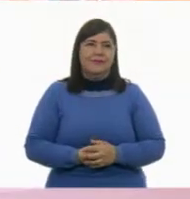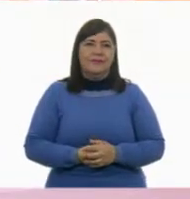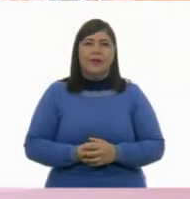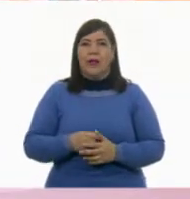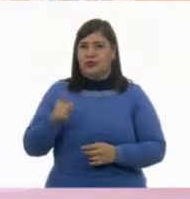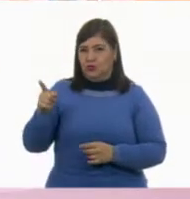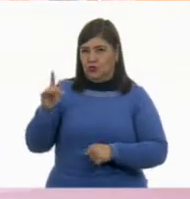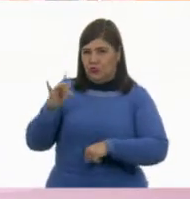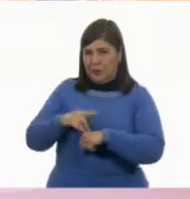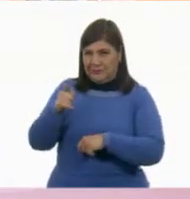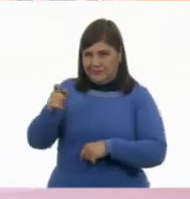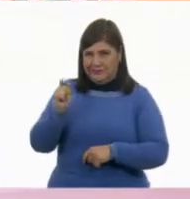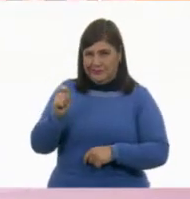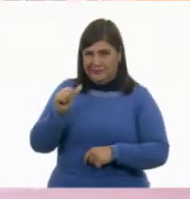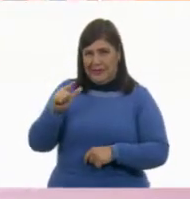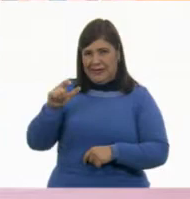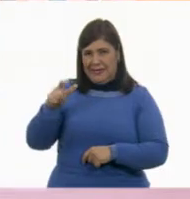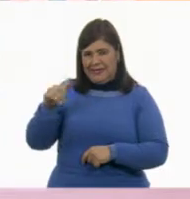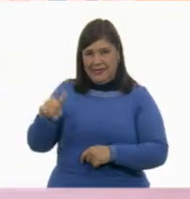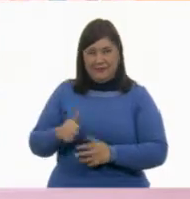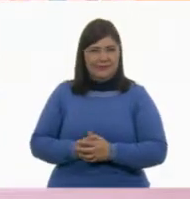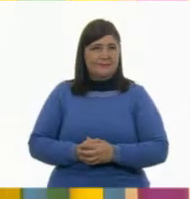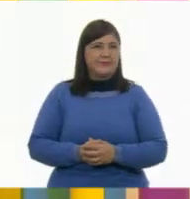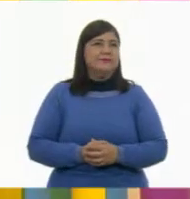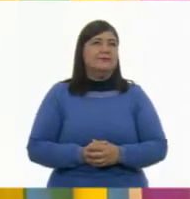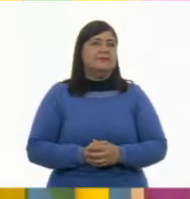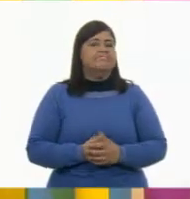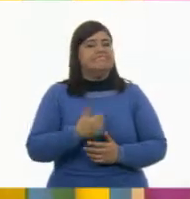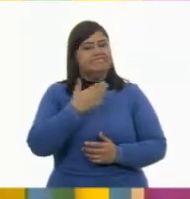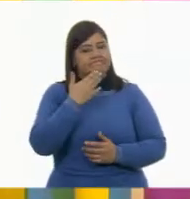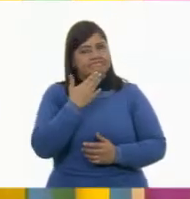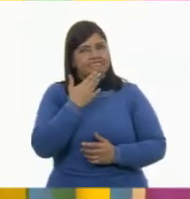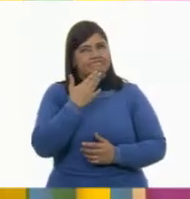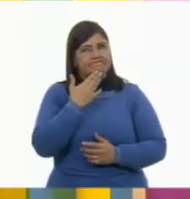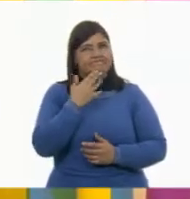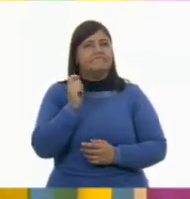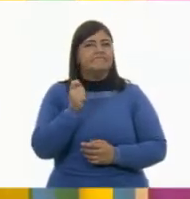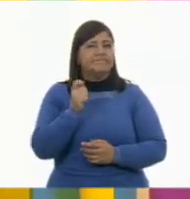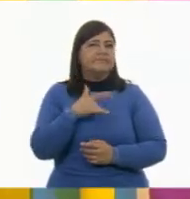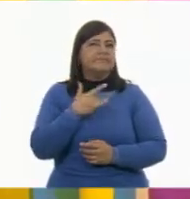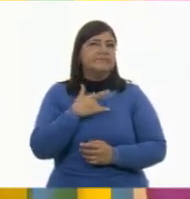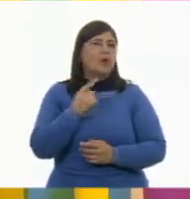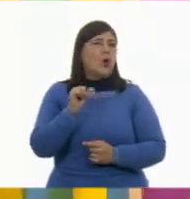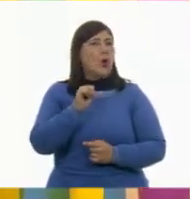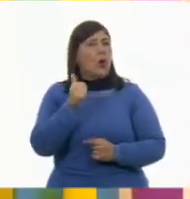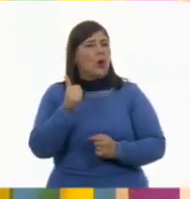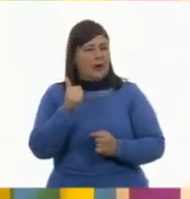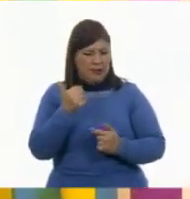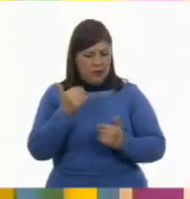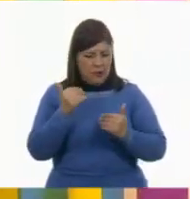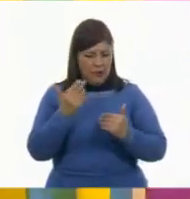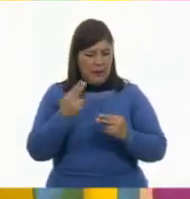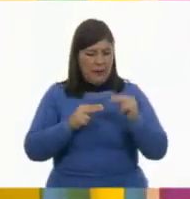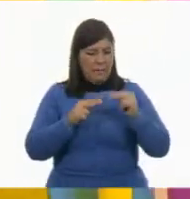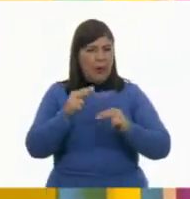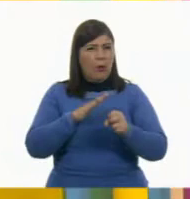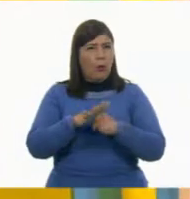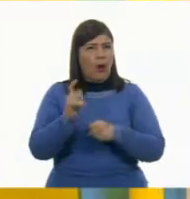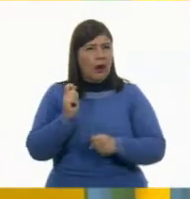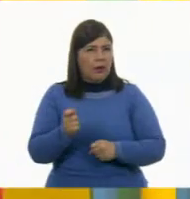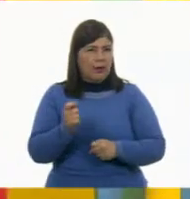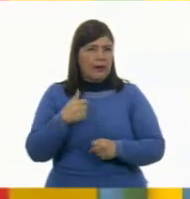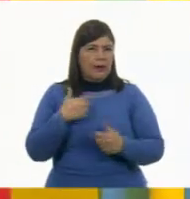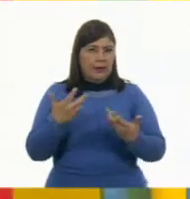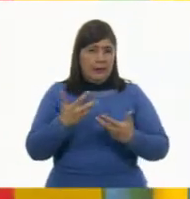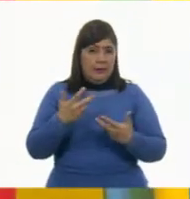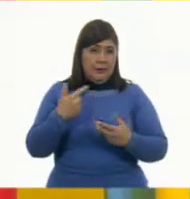toca, Alexia. Vamos a ver. Ahora, ¿cómo cambiamos? ¿Qué nivel haremos? ¿Les